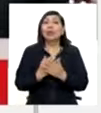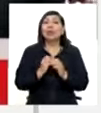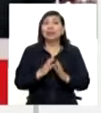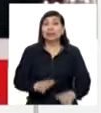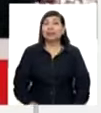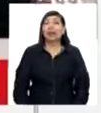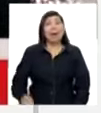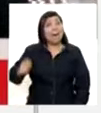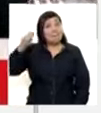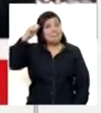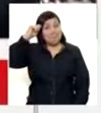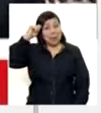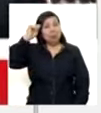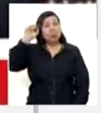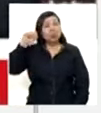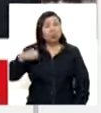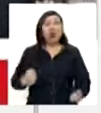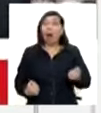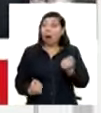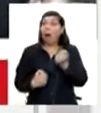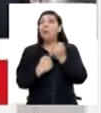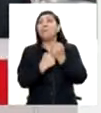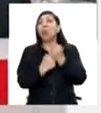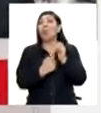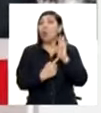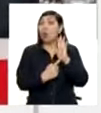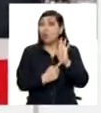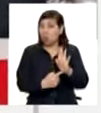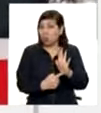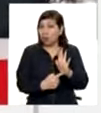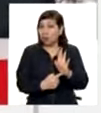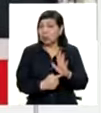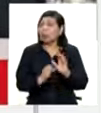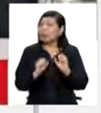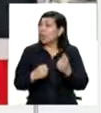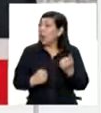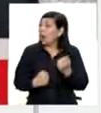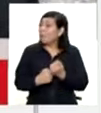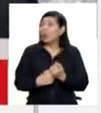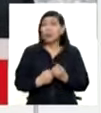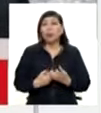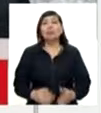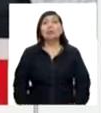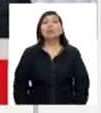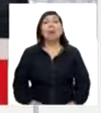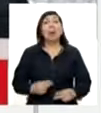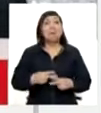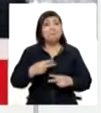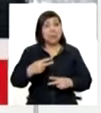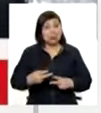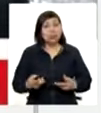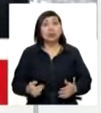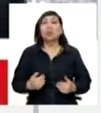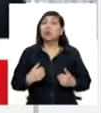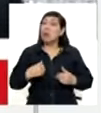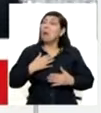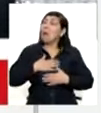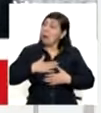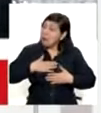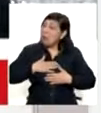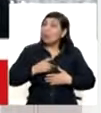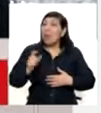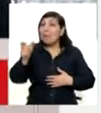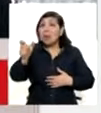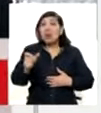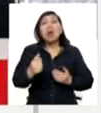días. Magdalena se pone de pie una vez más y demuestra ser un distrito solidario, ¿no? Los vecinos lo son y me alegra y